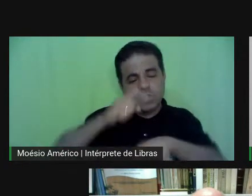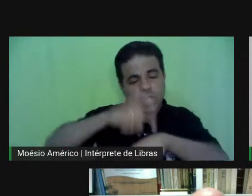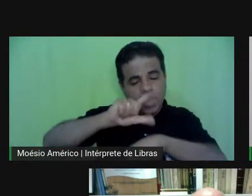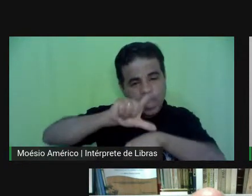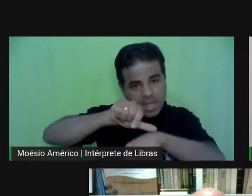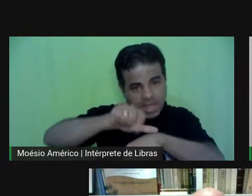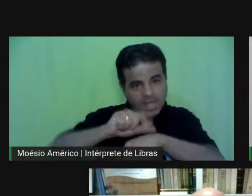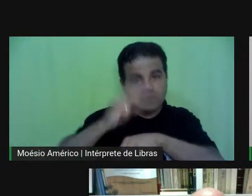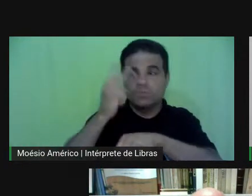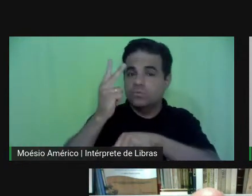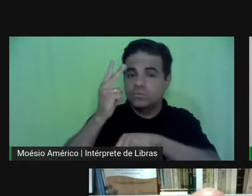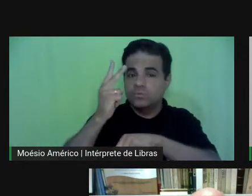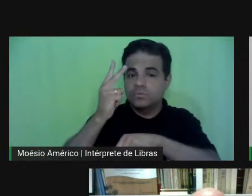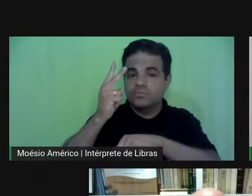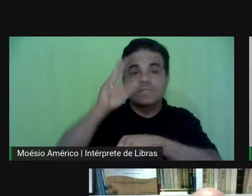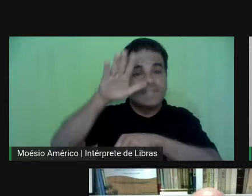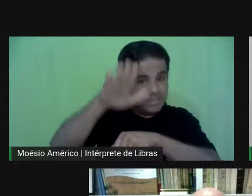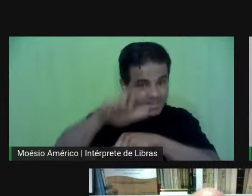y